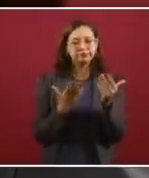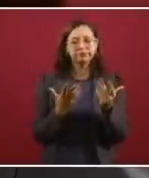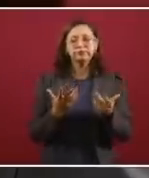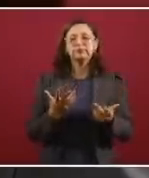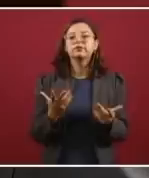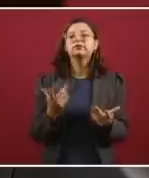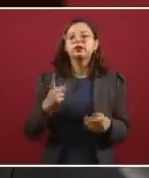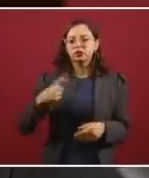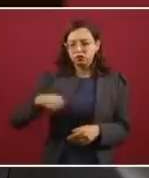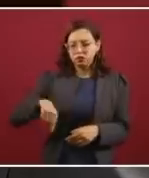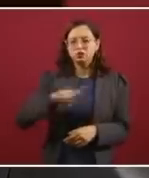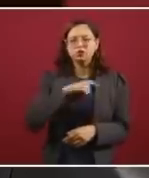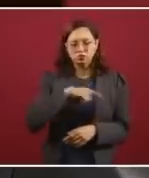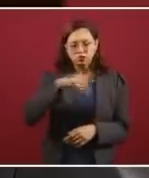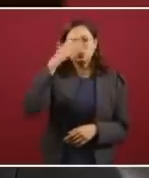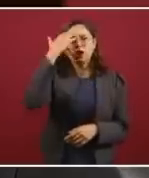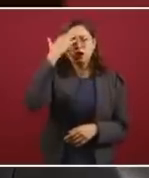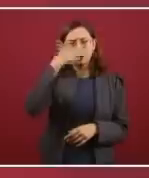Sabemos que hay